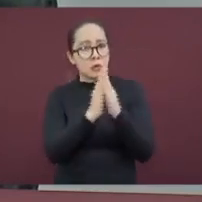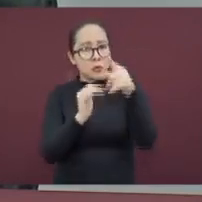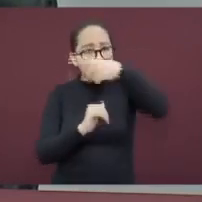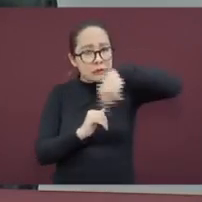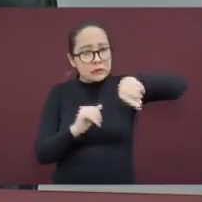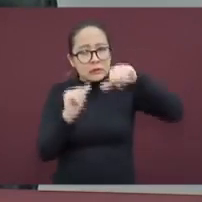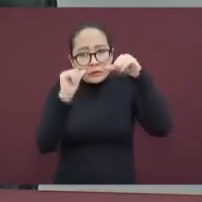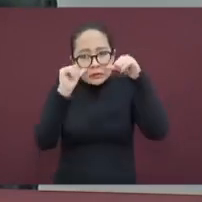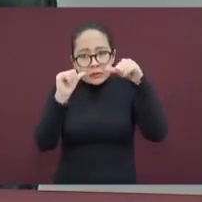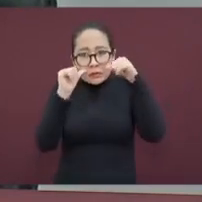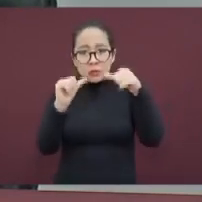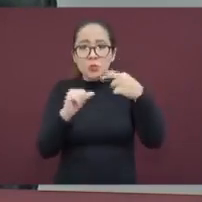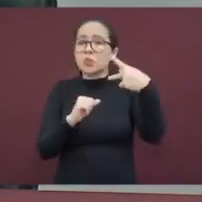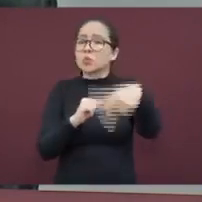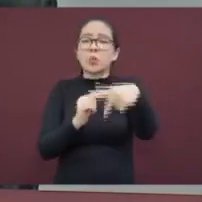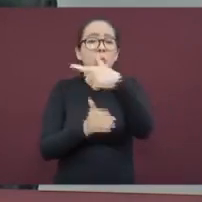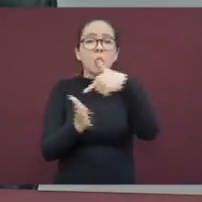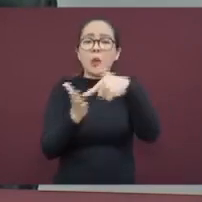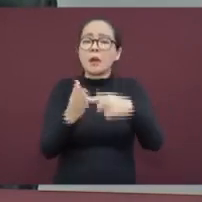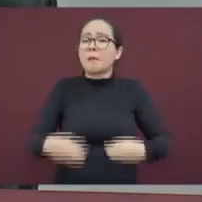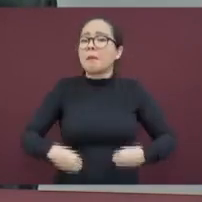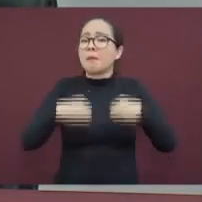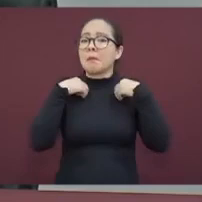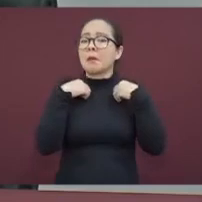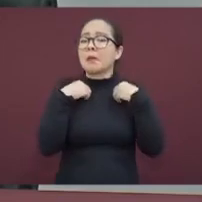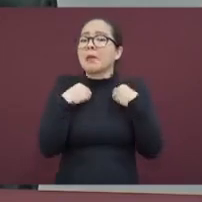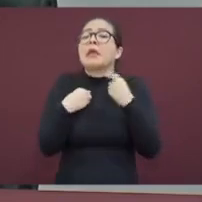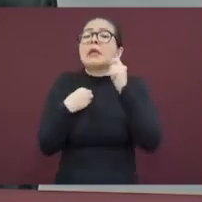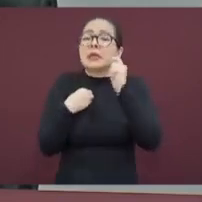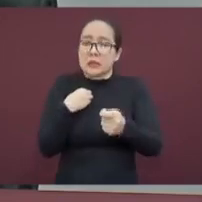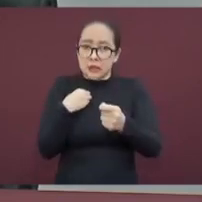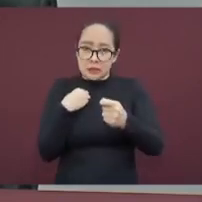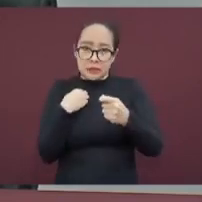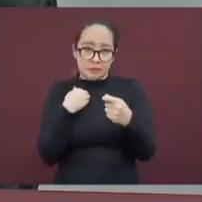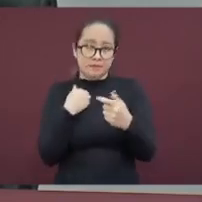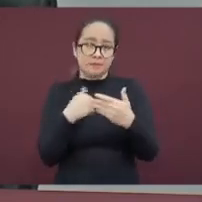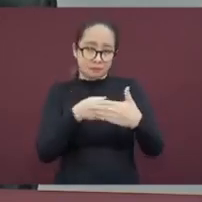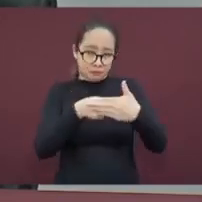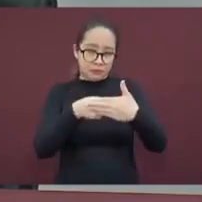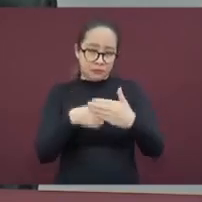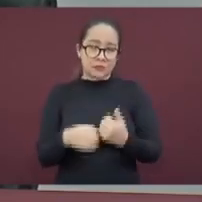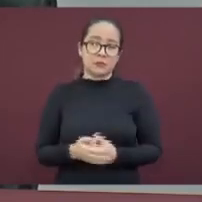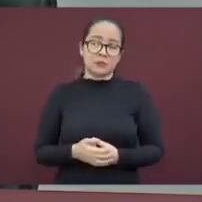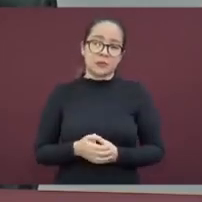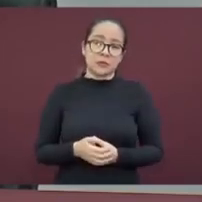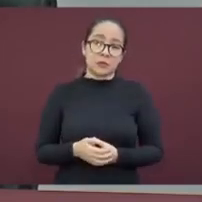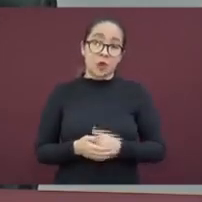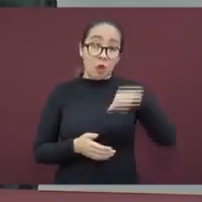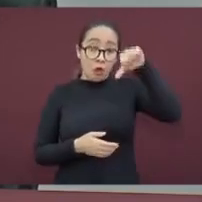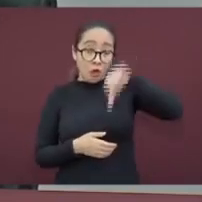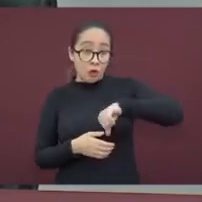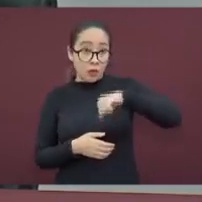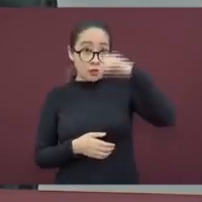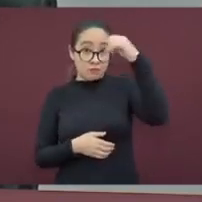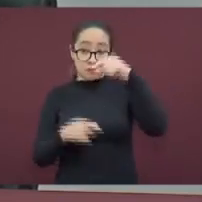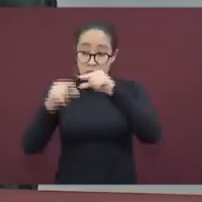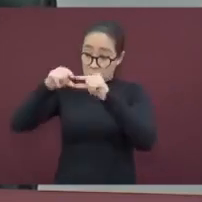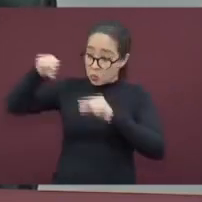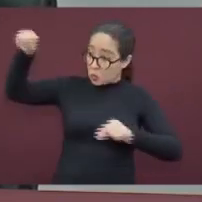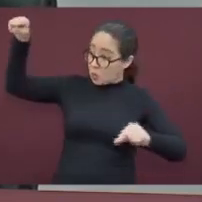la situación de su región en los próximos días hoy como entidad estamos en semáforo rojo